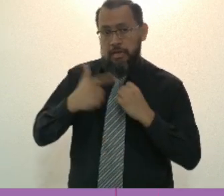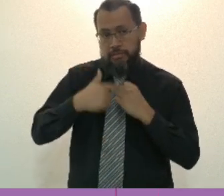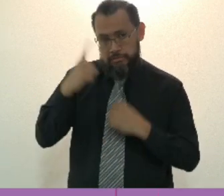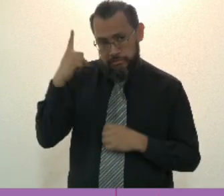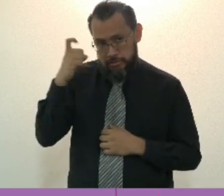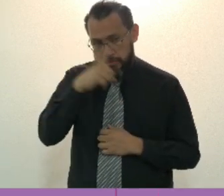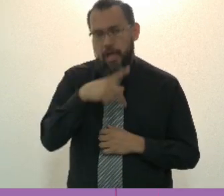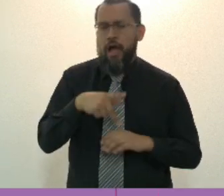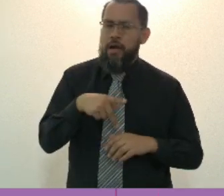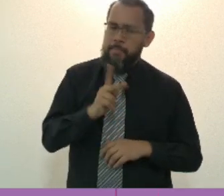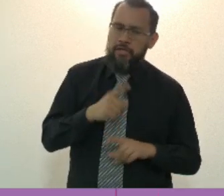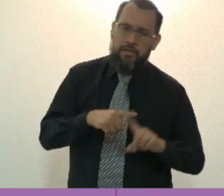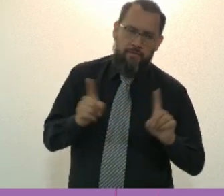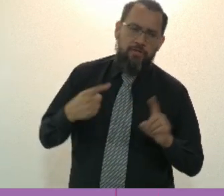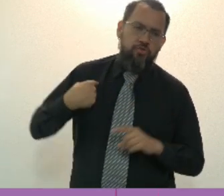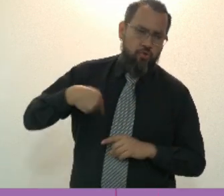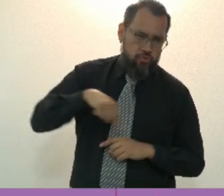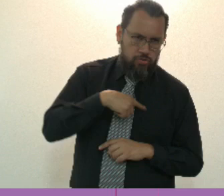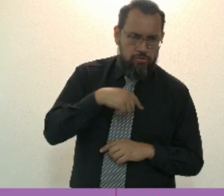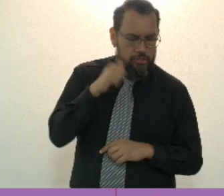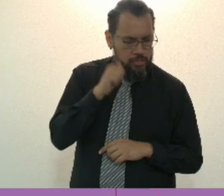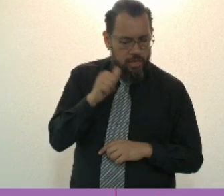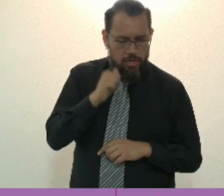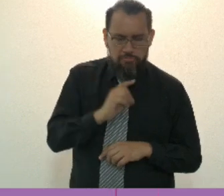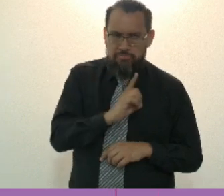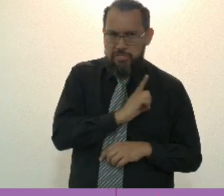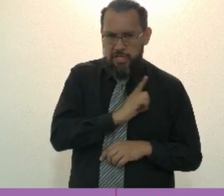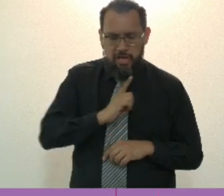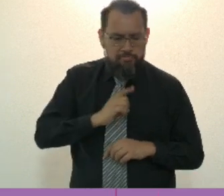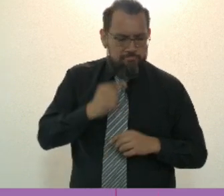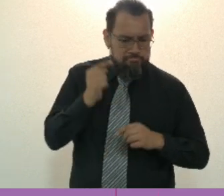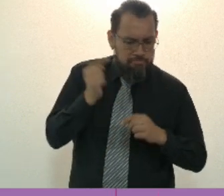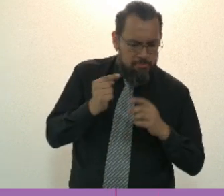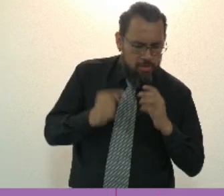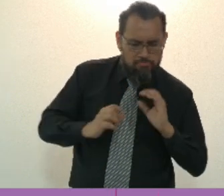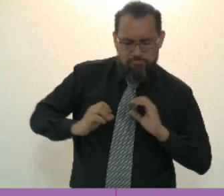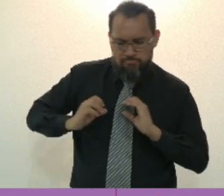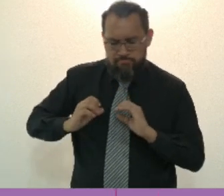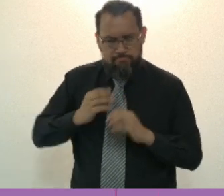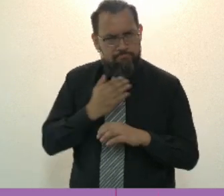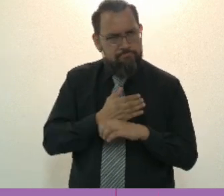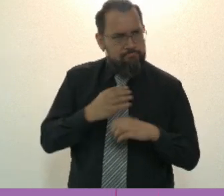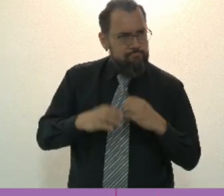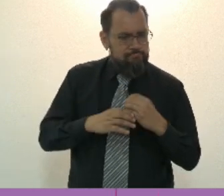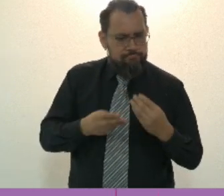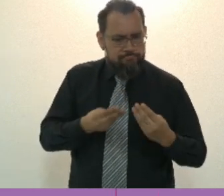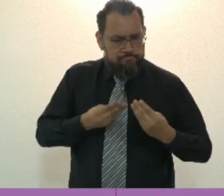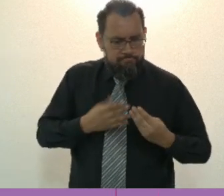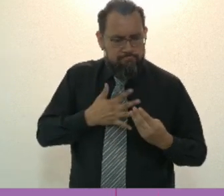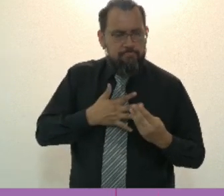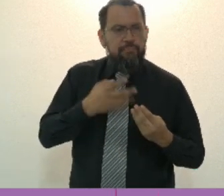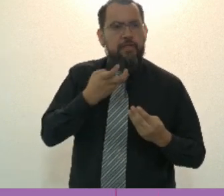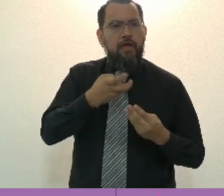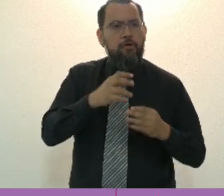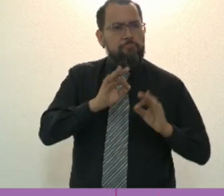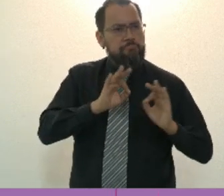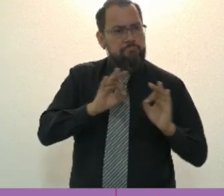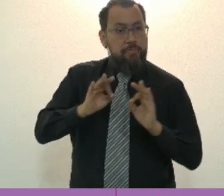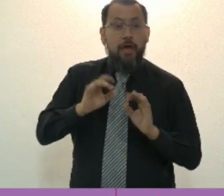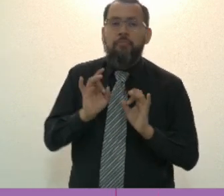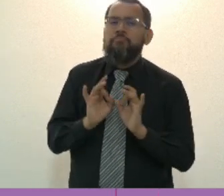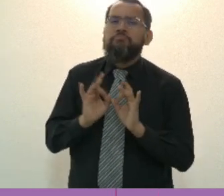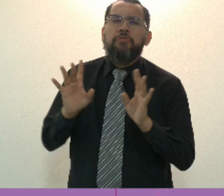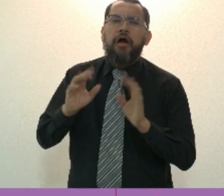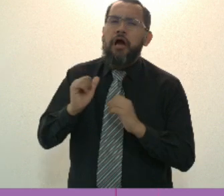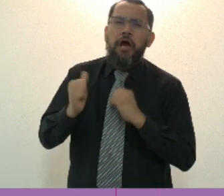nosotros logramos conseguir tener, blindar nuestra gestión, les puedo asegurar que en un elemento